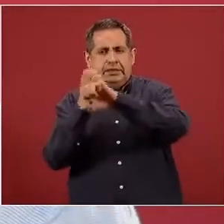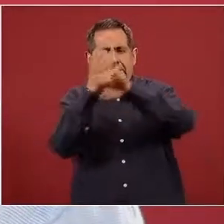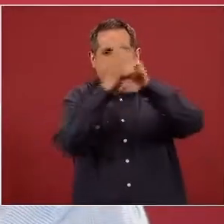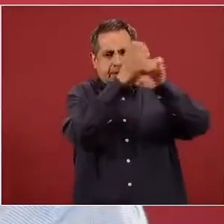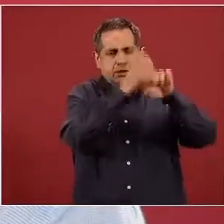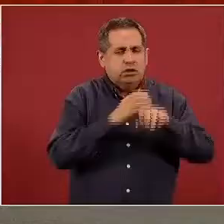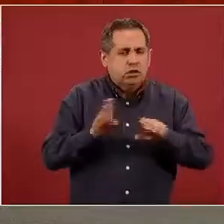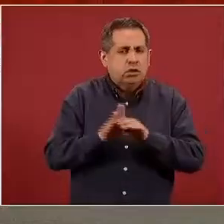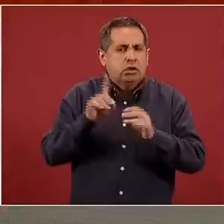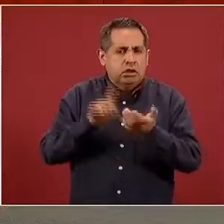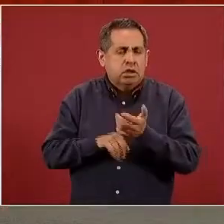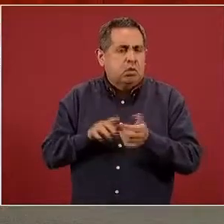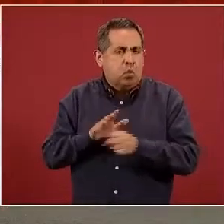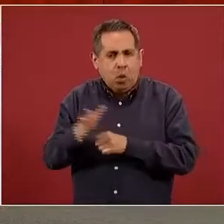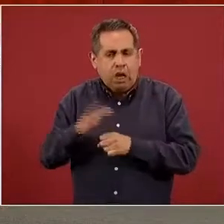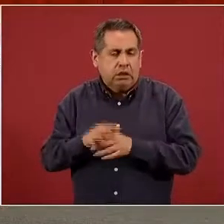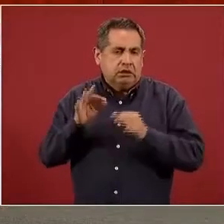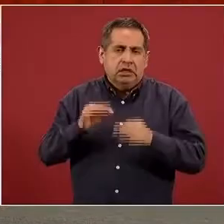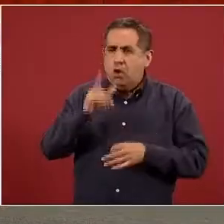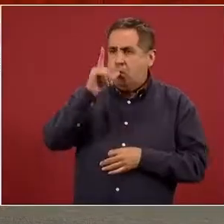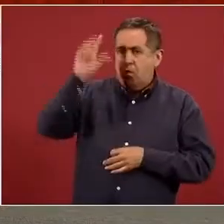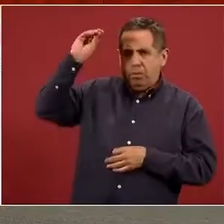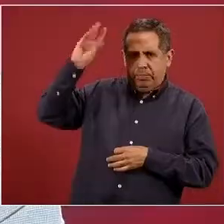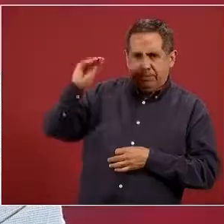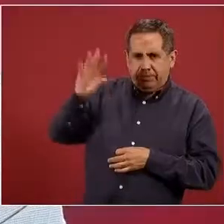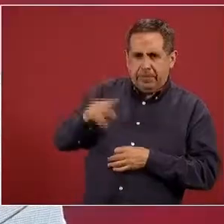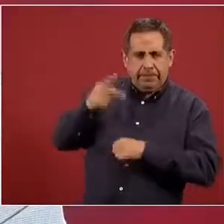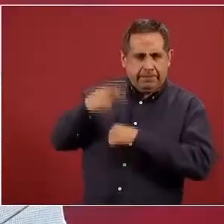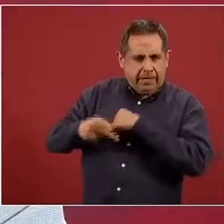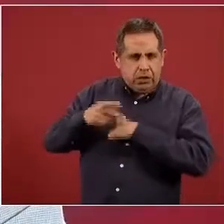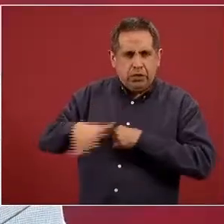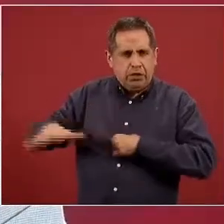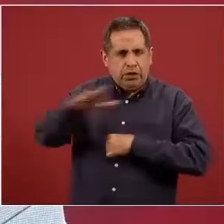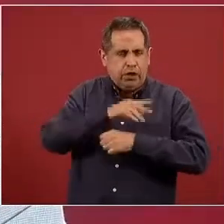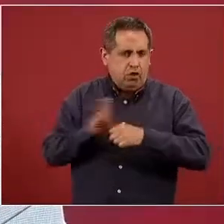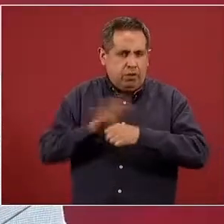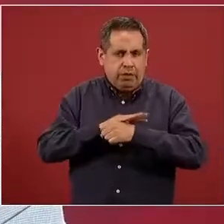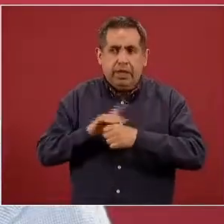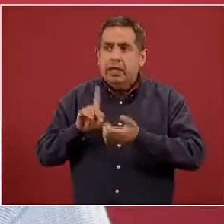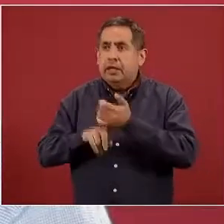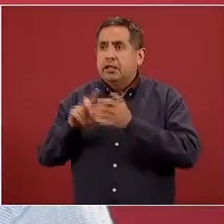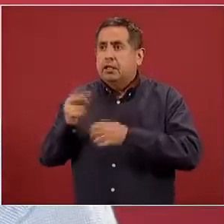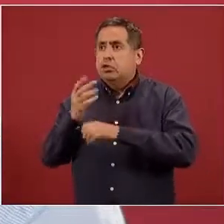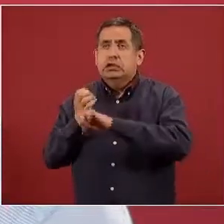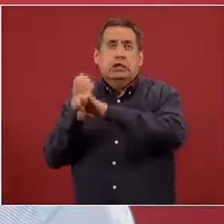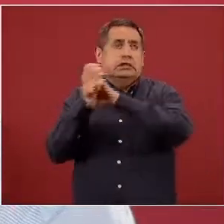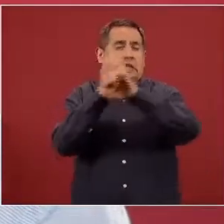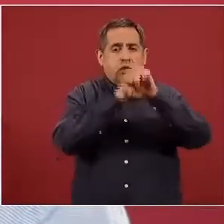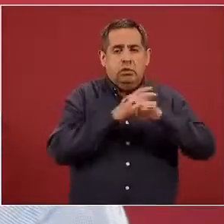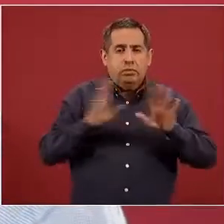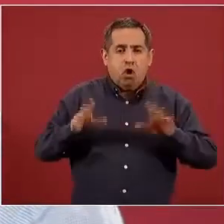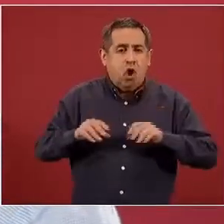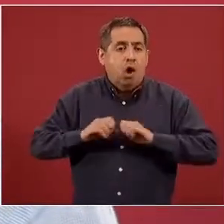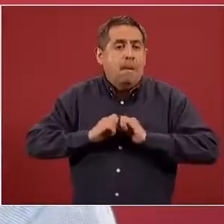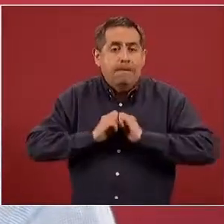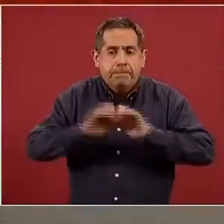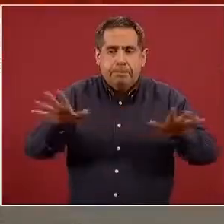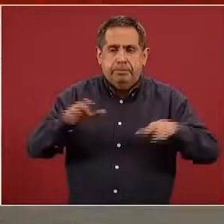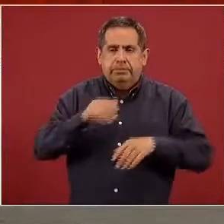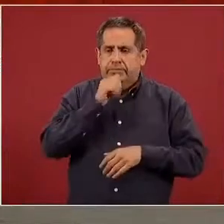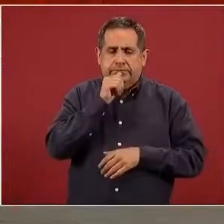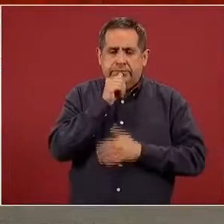es el estado que guarda la estimación de riesgo COVID en cada una de las 32 entidades federativas, pero no lo hacemos